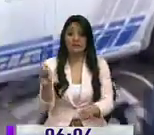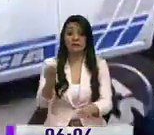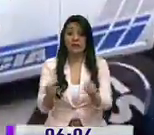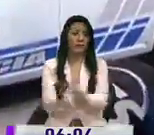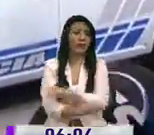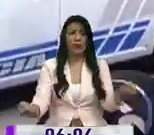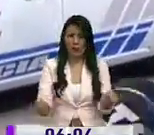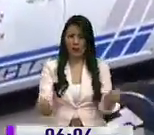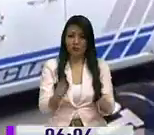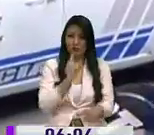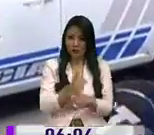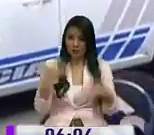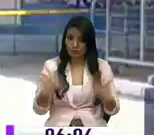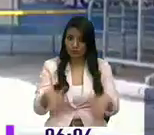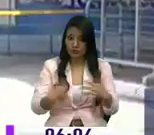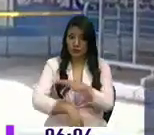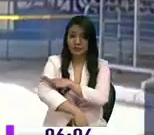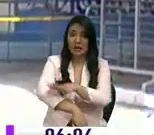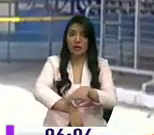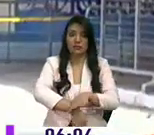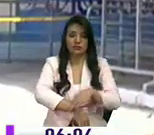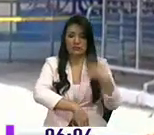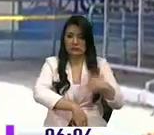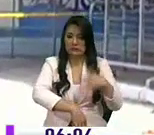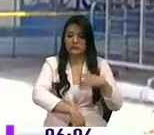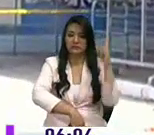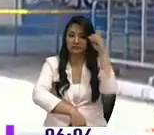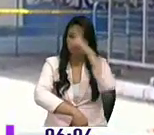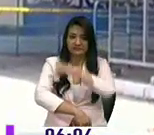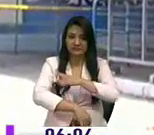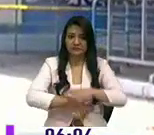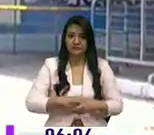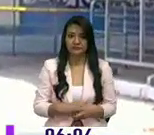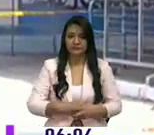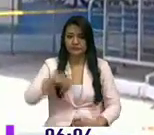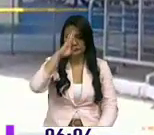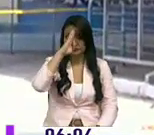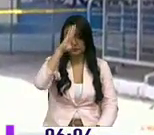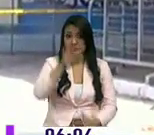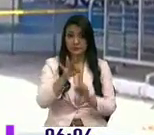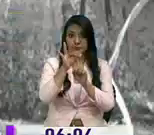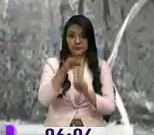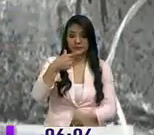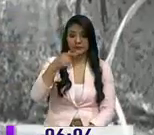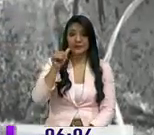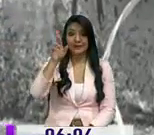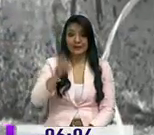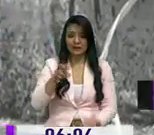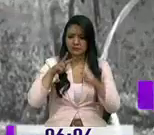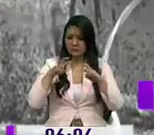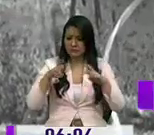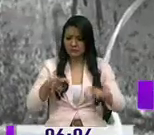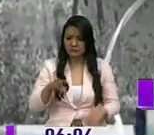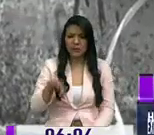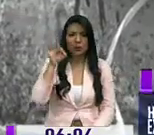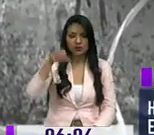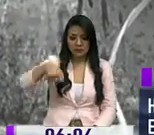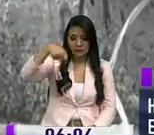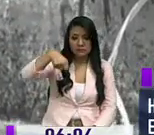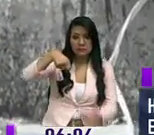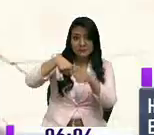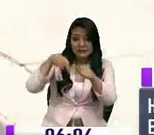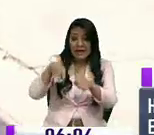muchacho. Le quedaba guindado el brazo. El personal especializado del GIR tomó procedimiento y encontró un bolso donde